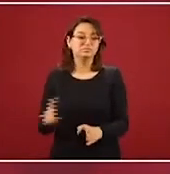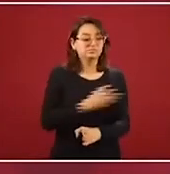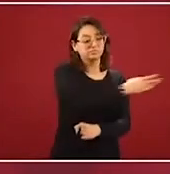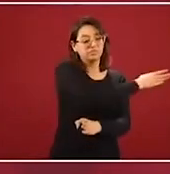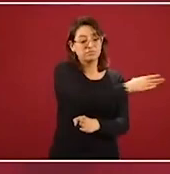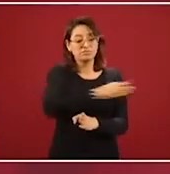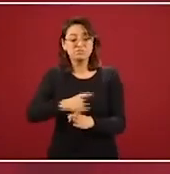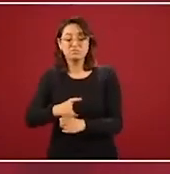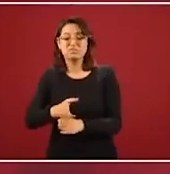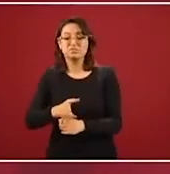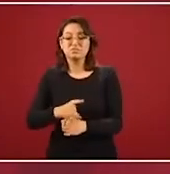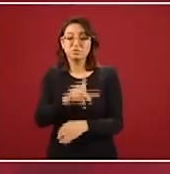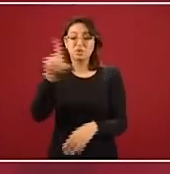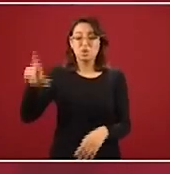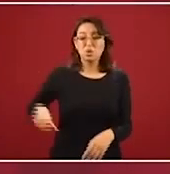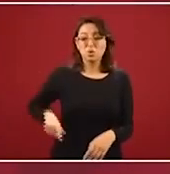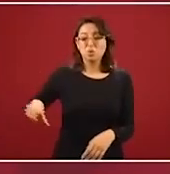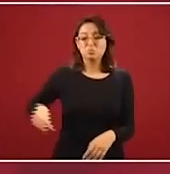simuladores? Se ponían